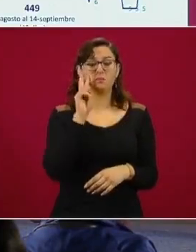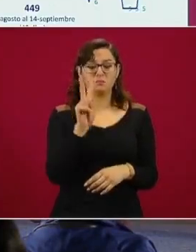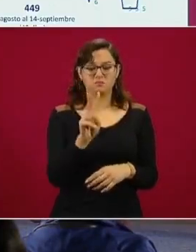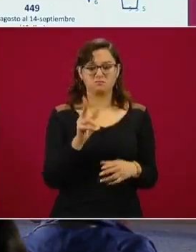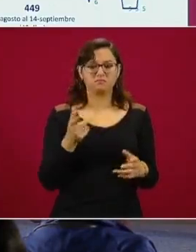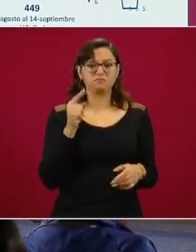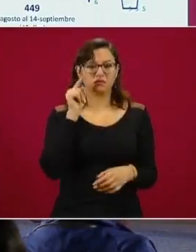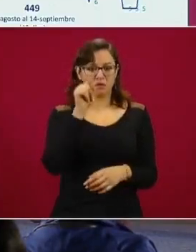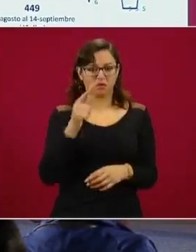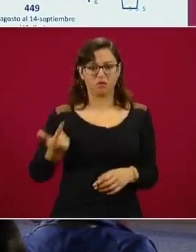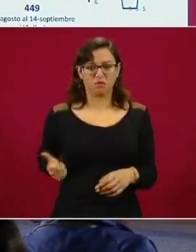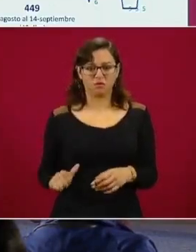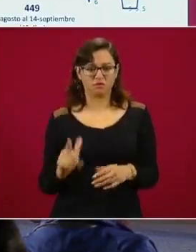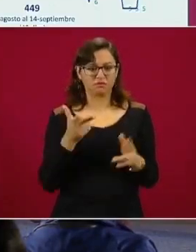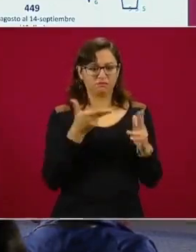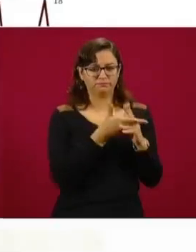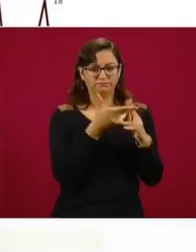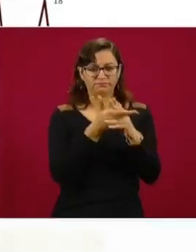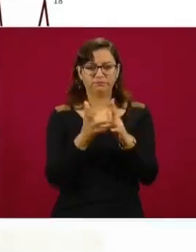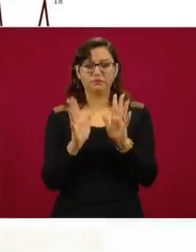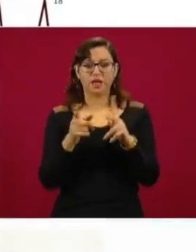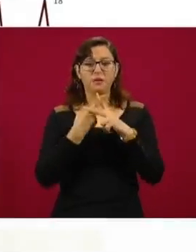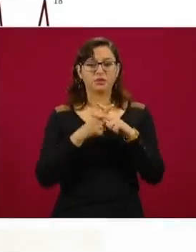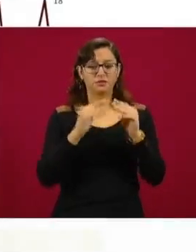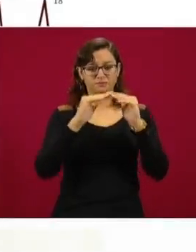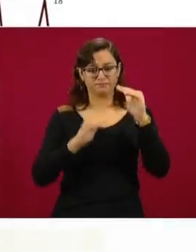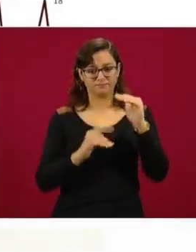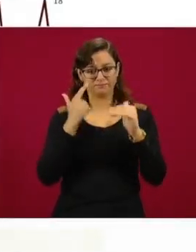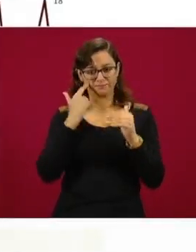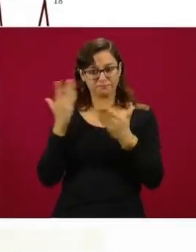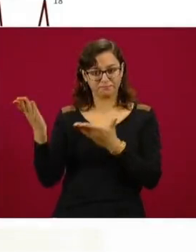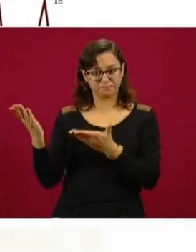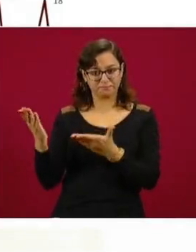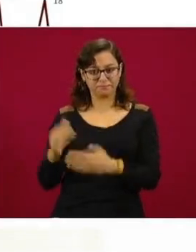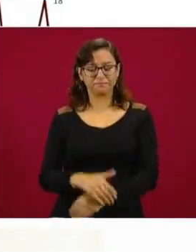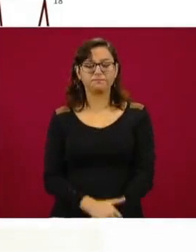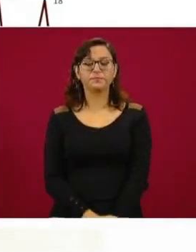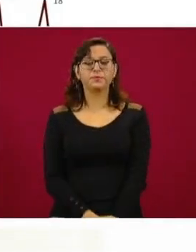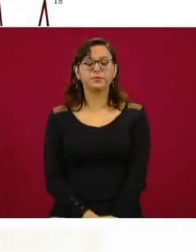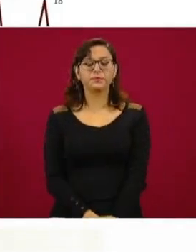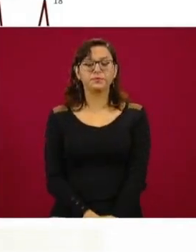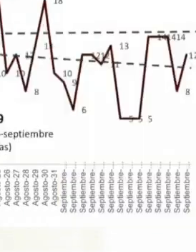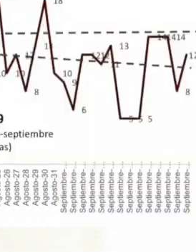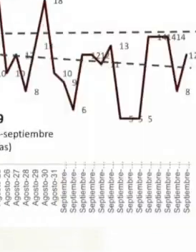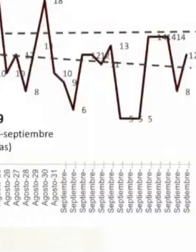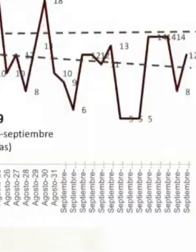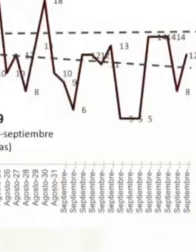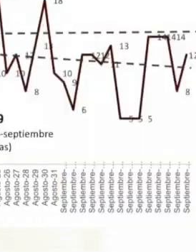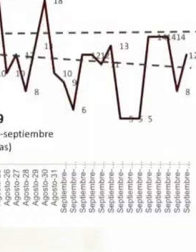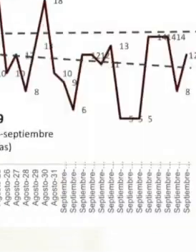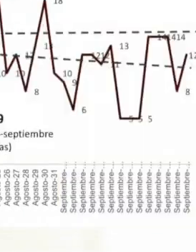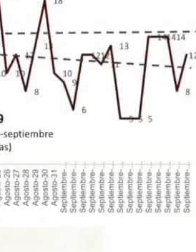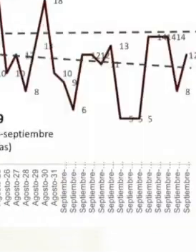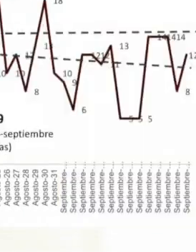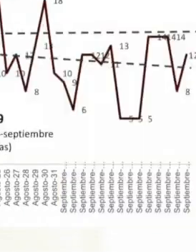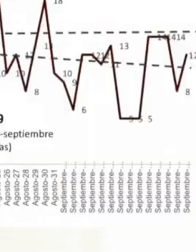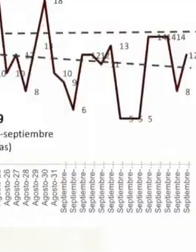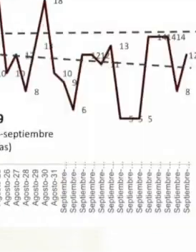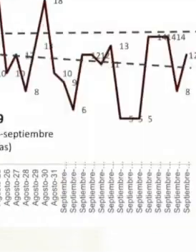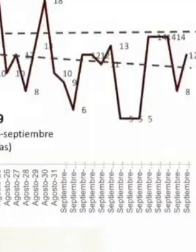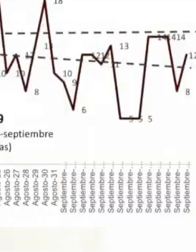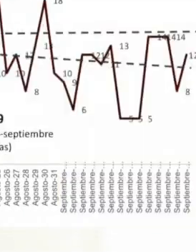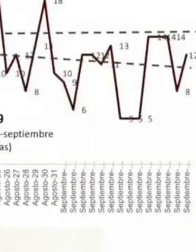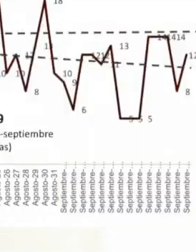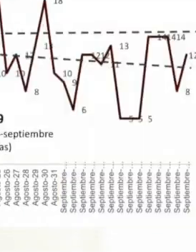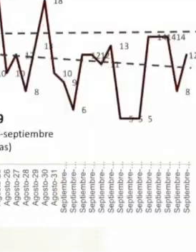doloso. Hay una baja de 19.96 por ciento. No es un tema para cantar